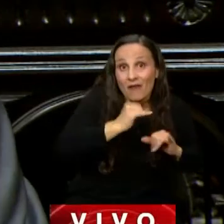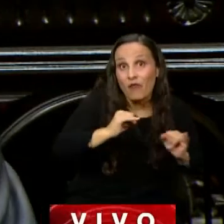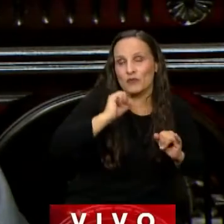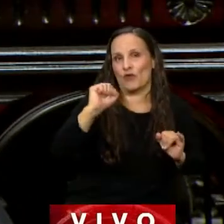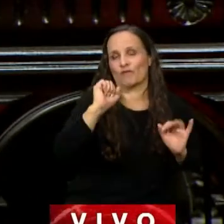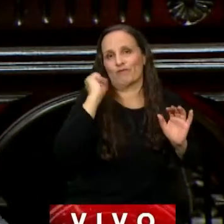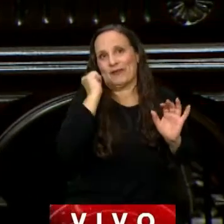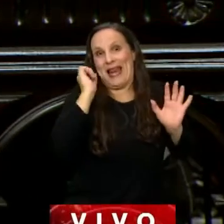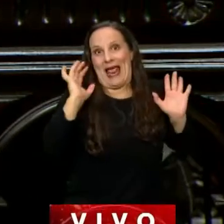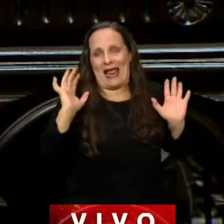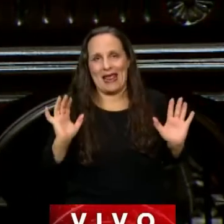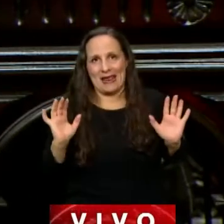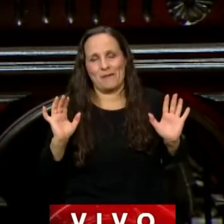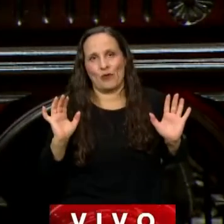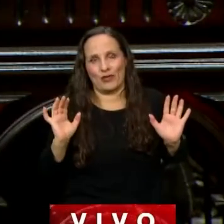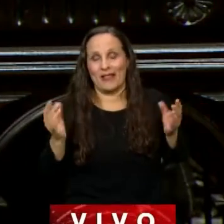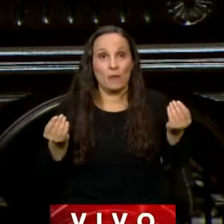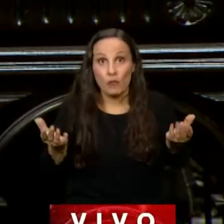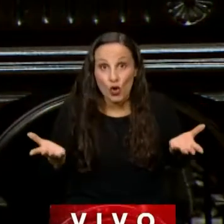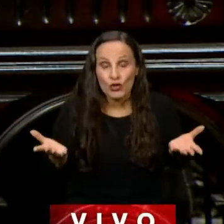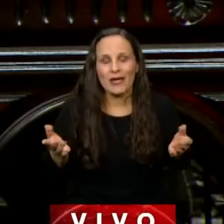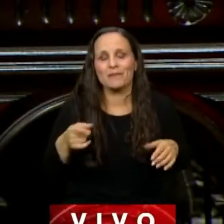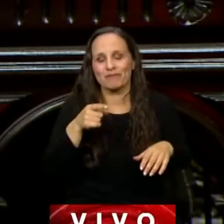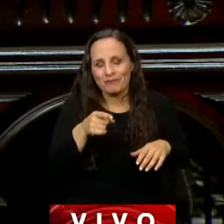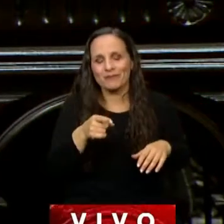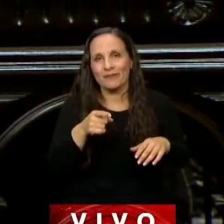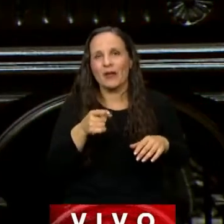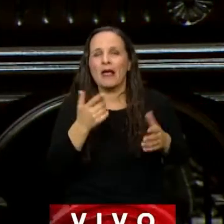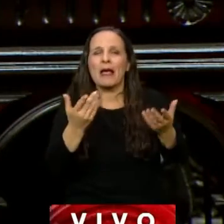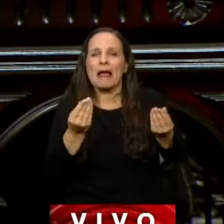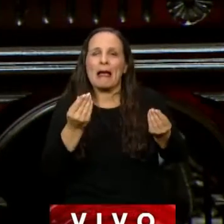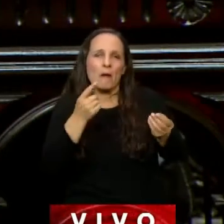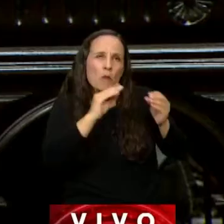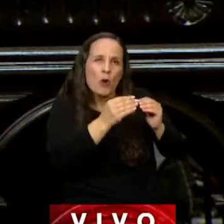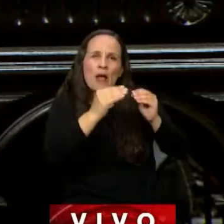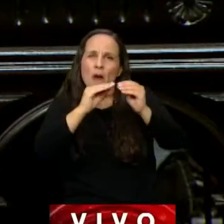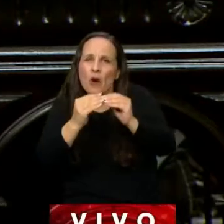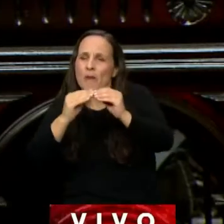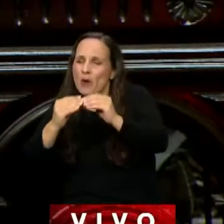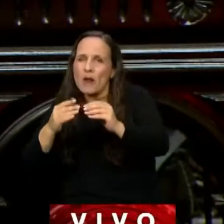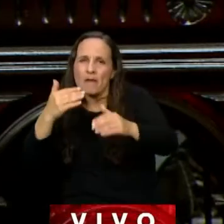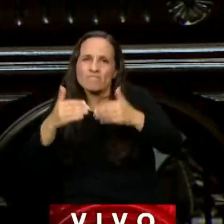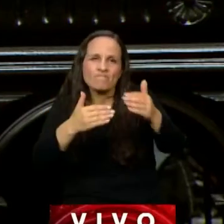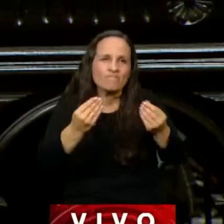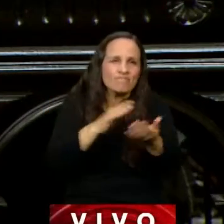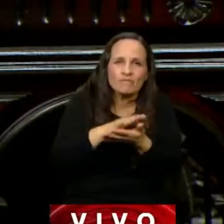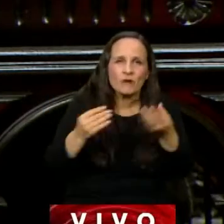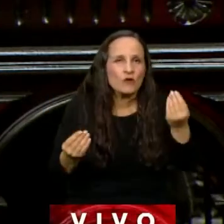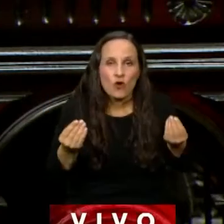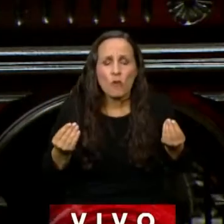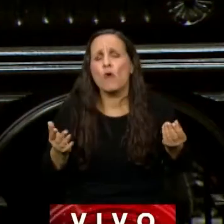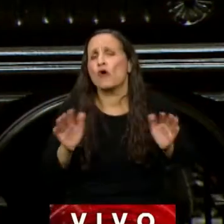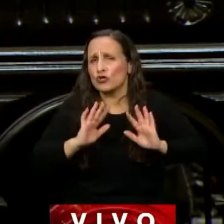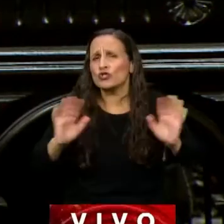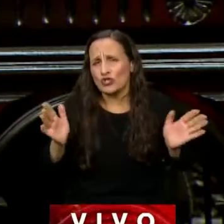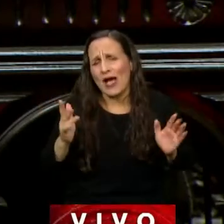ya que el crecimiento es fundamental para poder encarar los diversos problemas que tenemos por delante. Aunque, como hemos